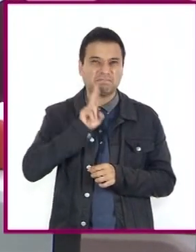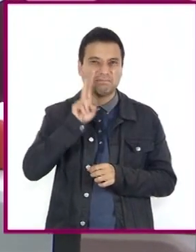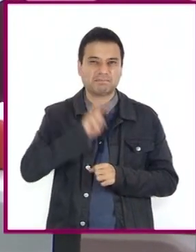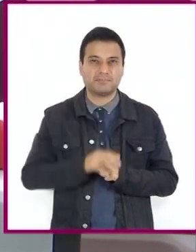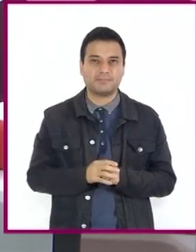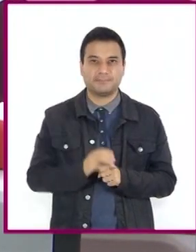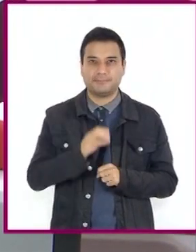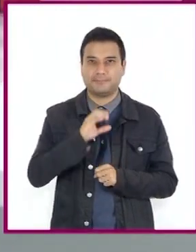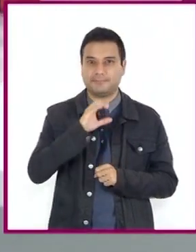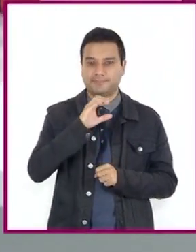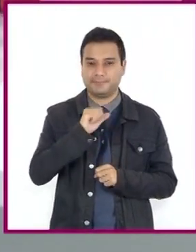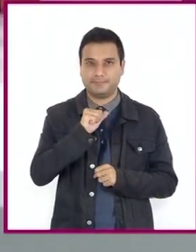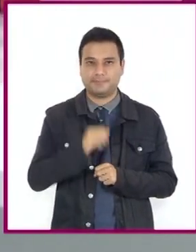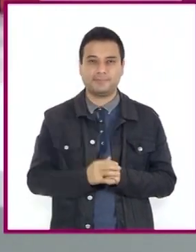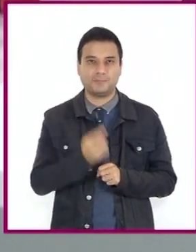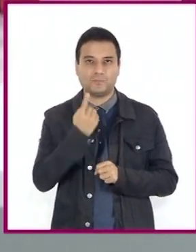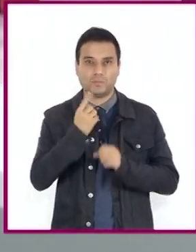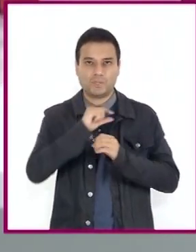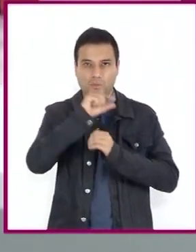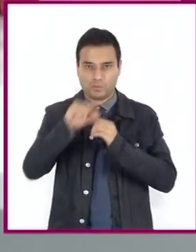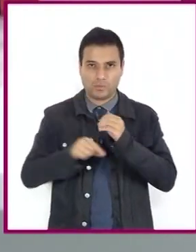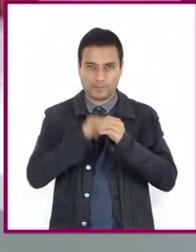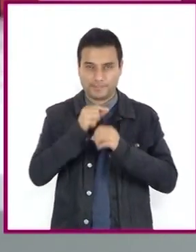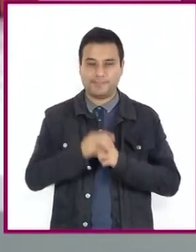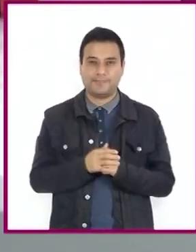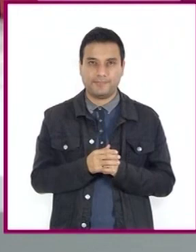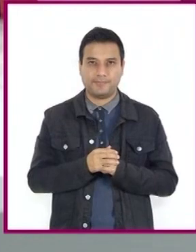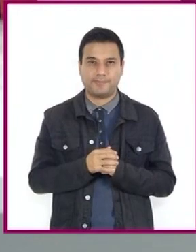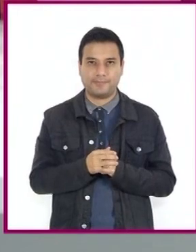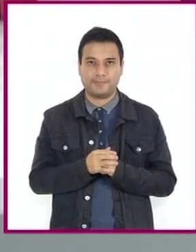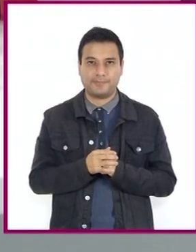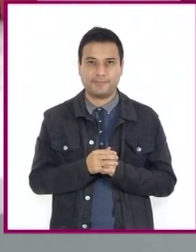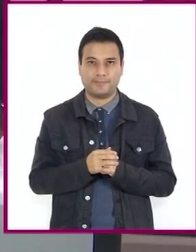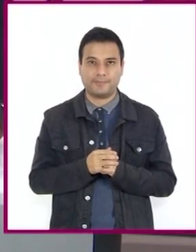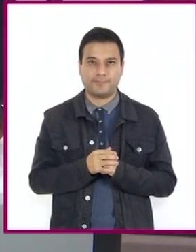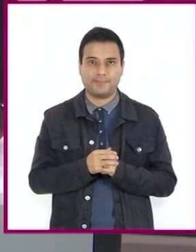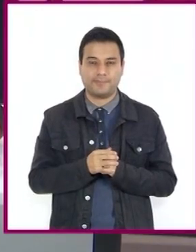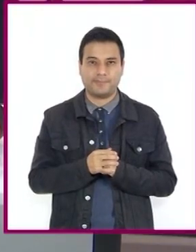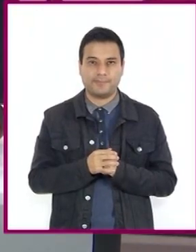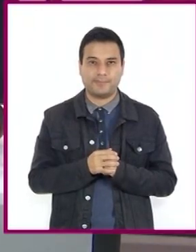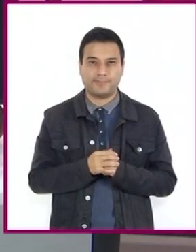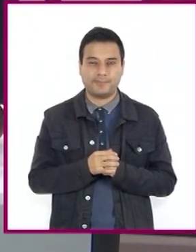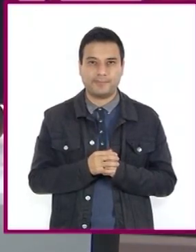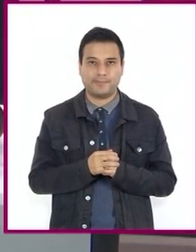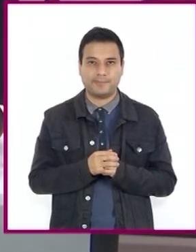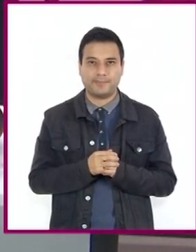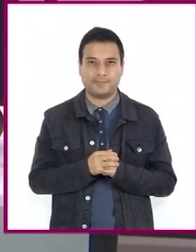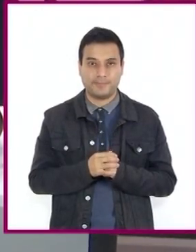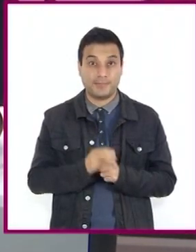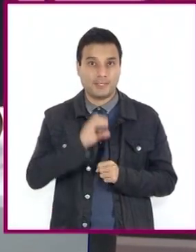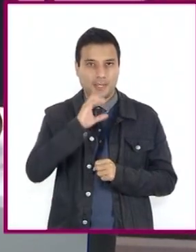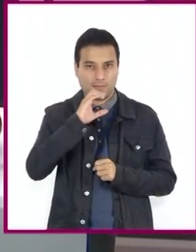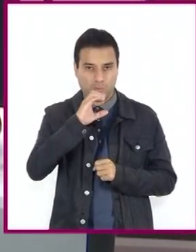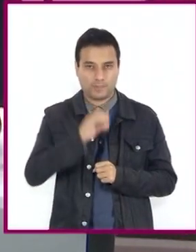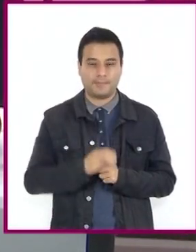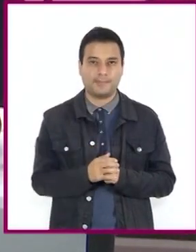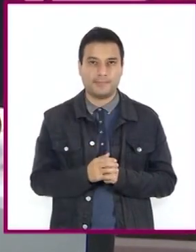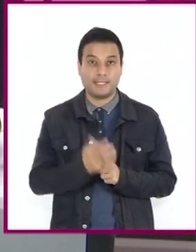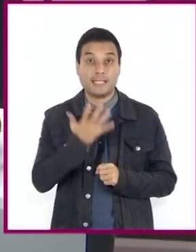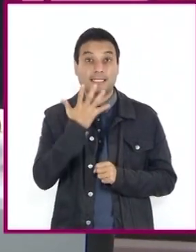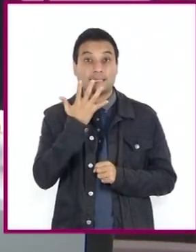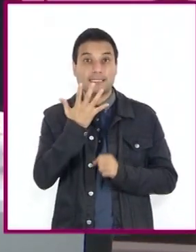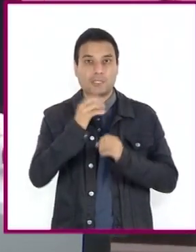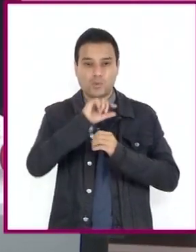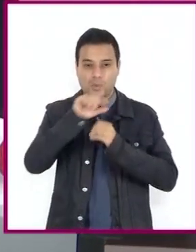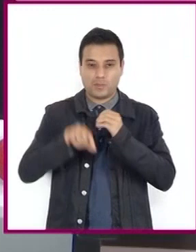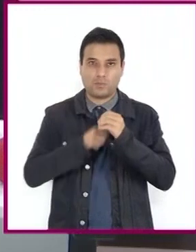Calcio, un átomo del lado de los reactivos, un átomo del lado de los productos. Carbono, 5 átomos del